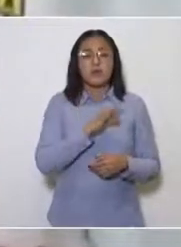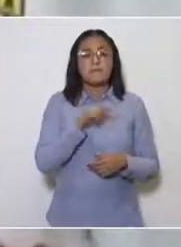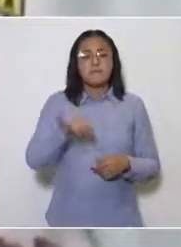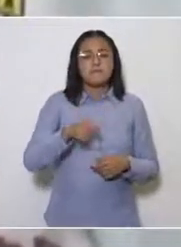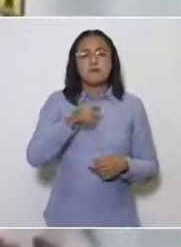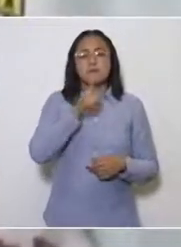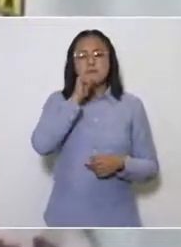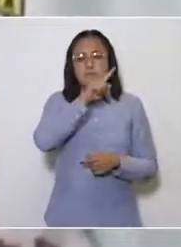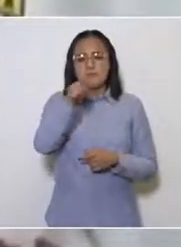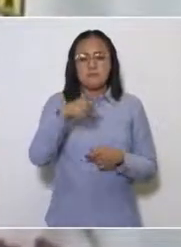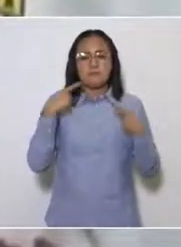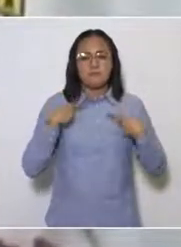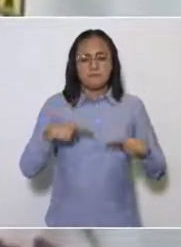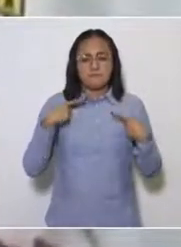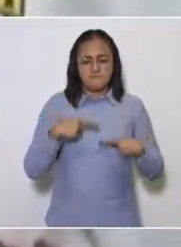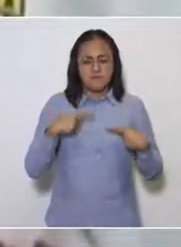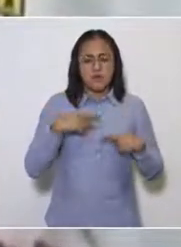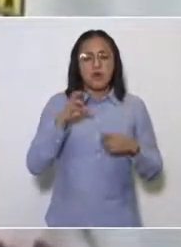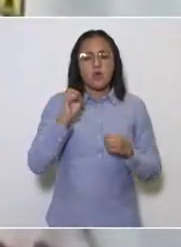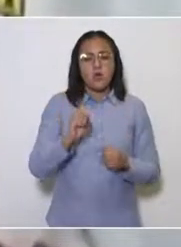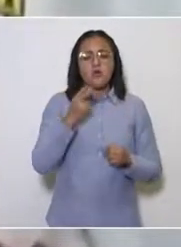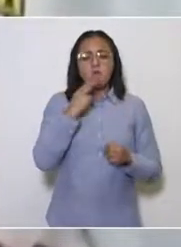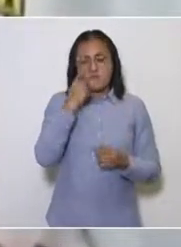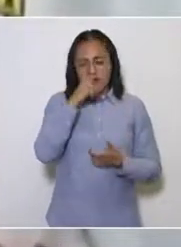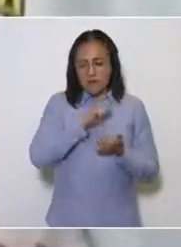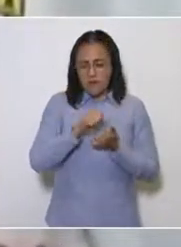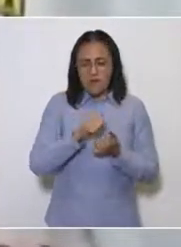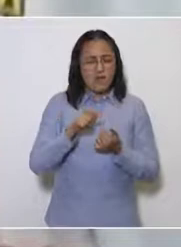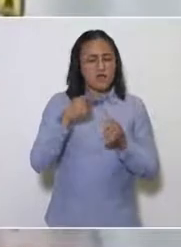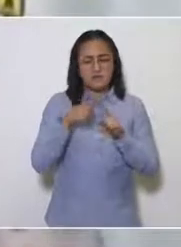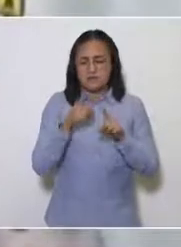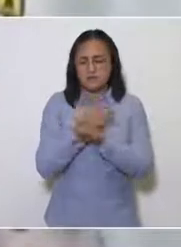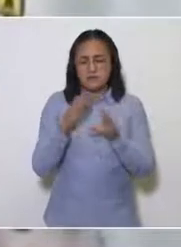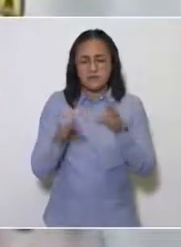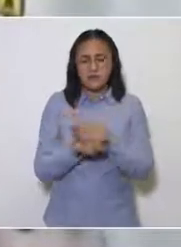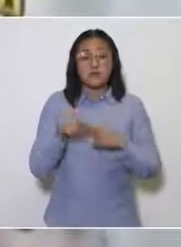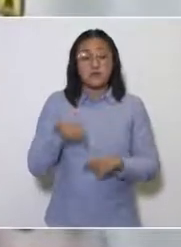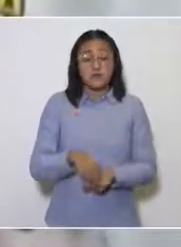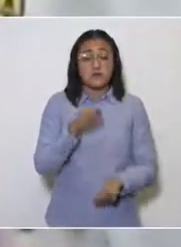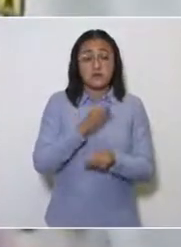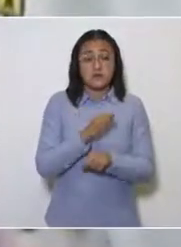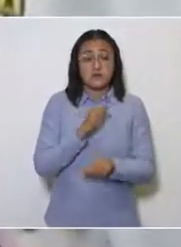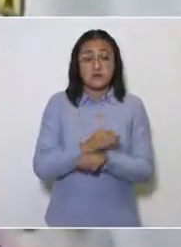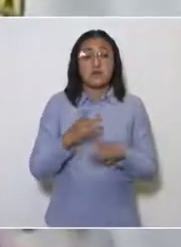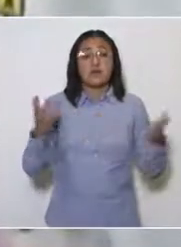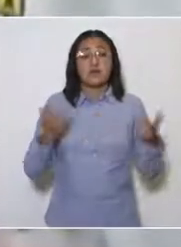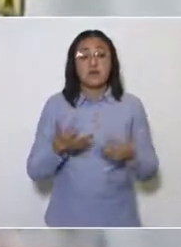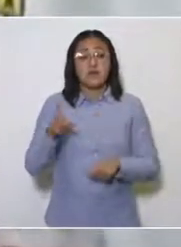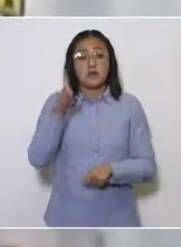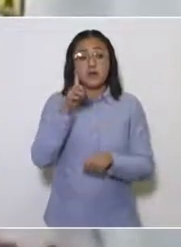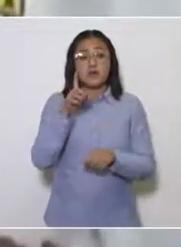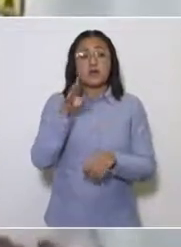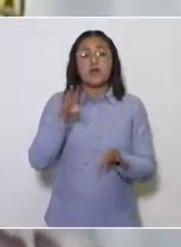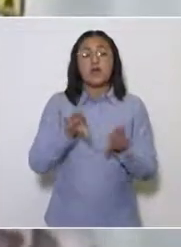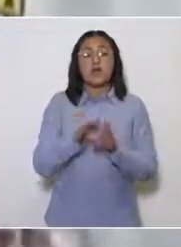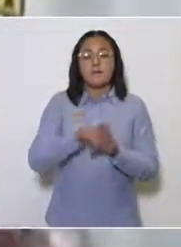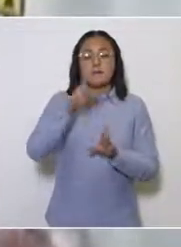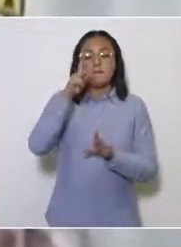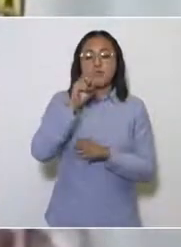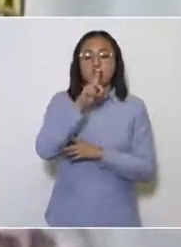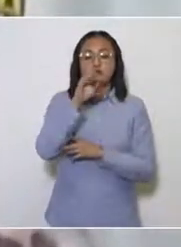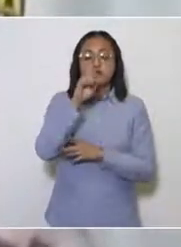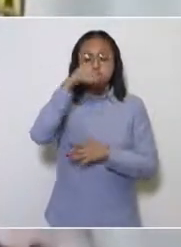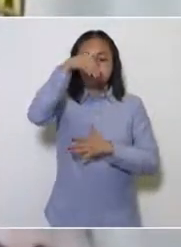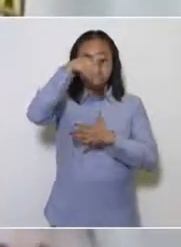humano. La mayor parte del consumo humano se hace vía pozos. Una